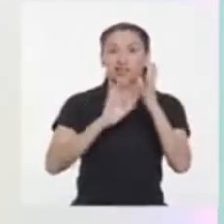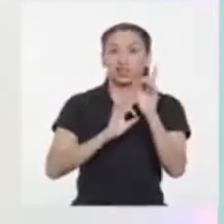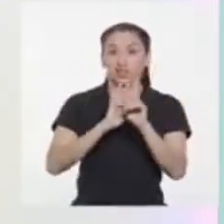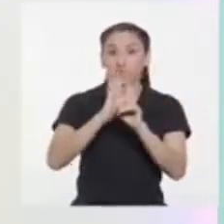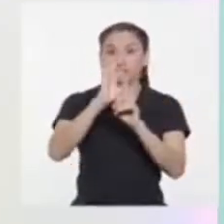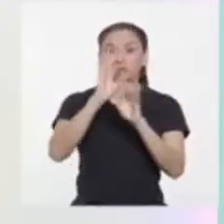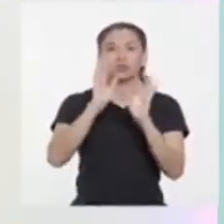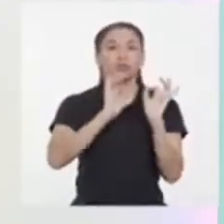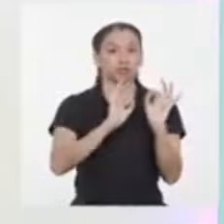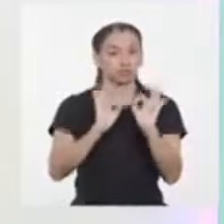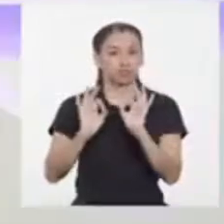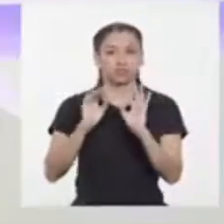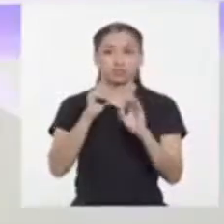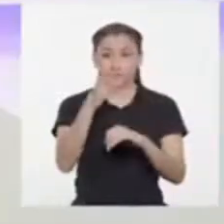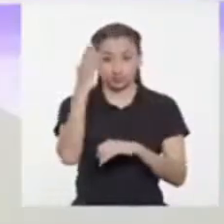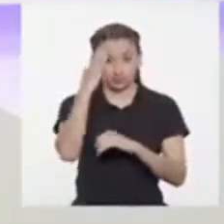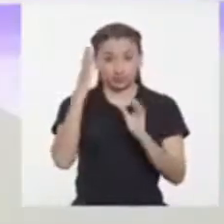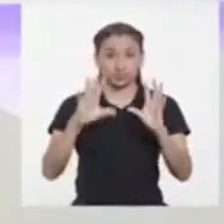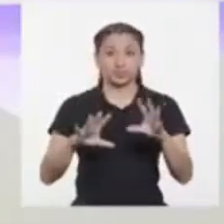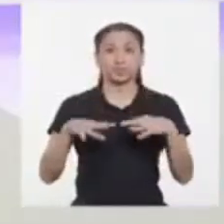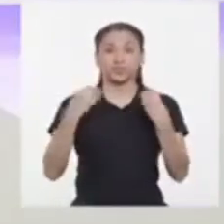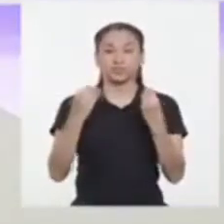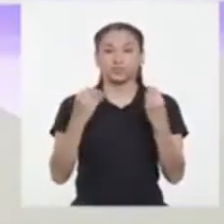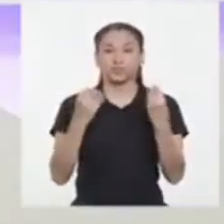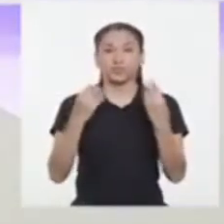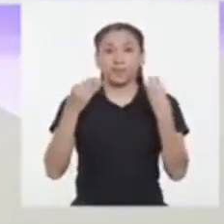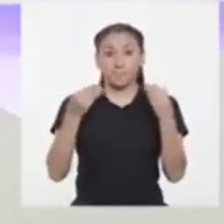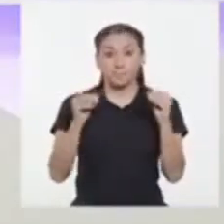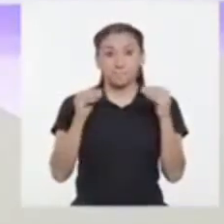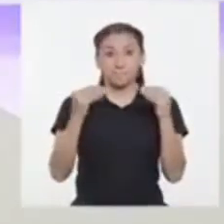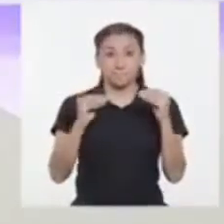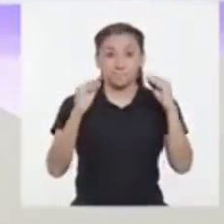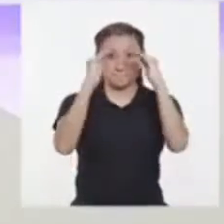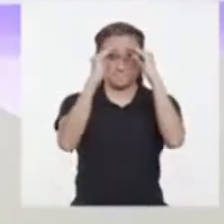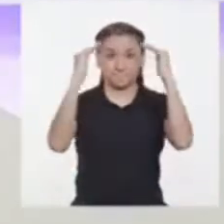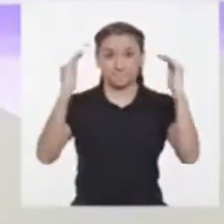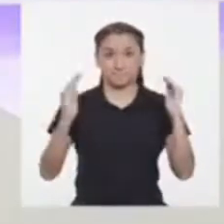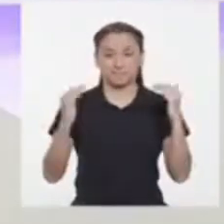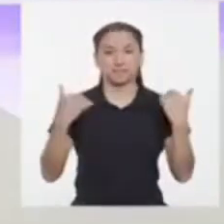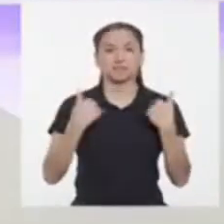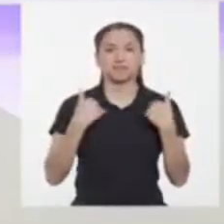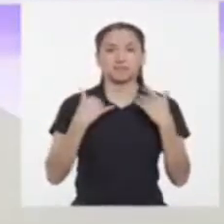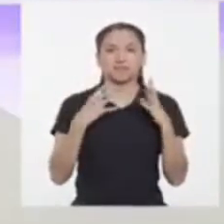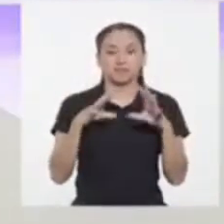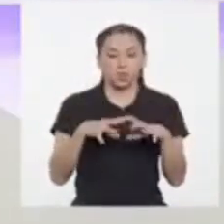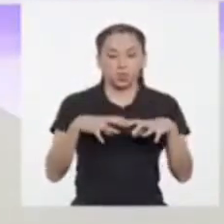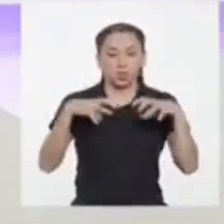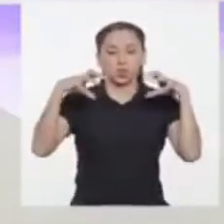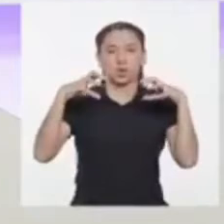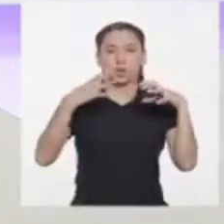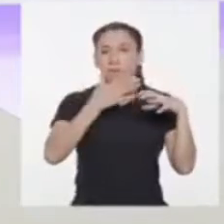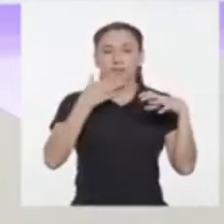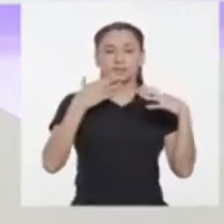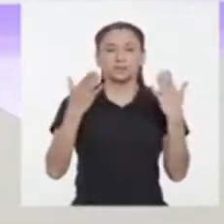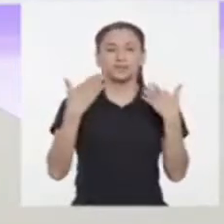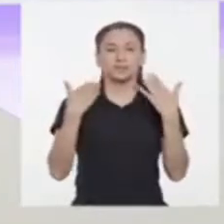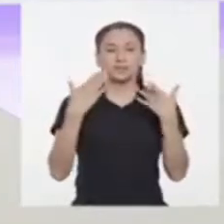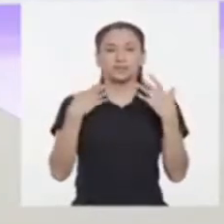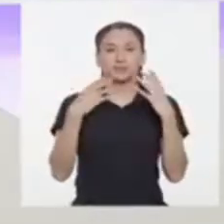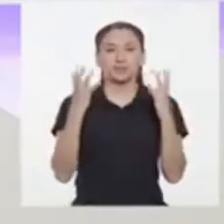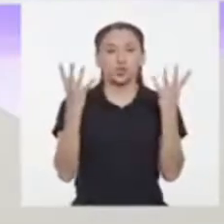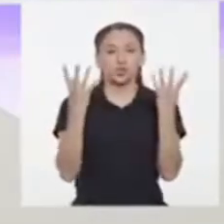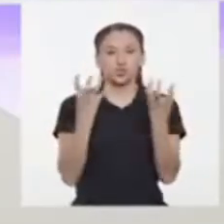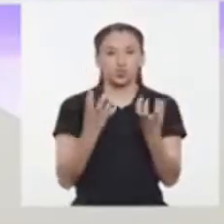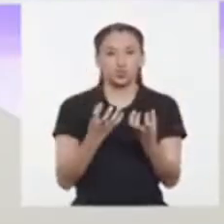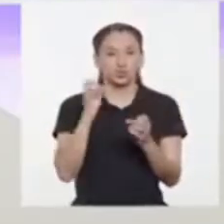era cálida y húmeda. ¿Sabes por qué? Porque el plástico que lo recubre tiene la capacidad de retener mejor el calor y